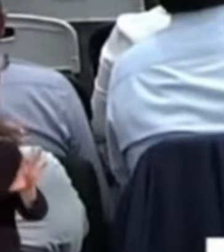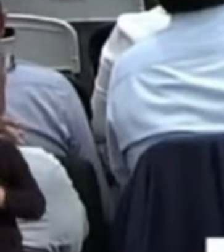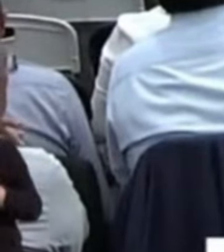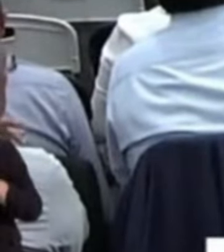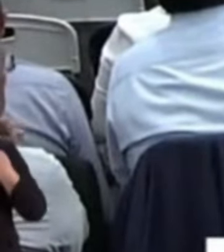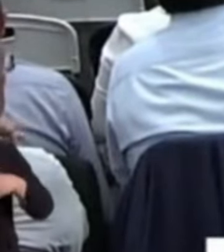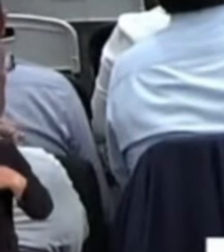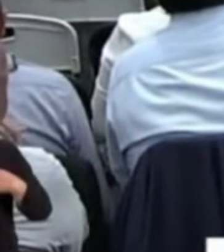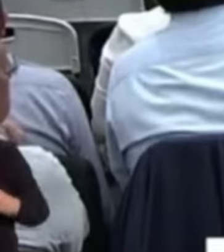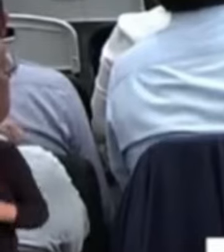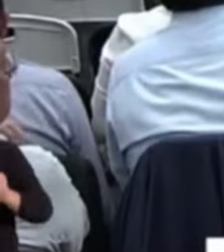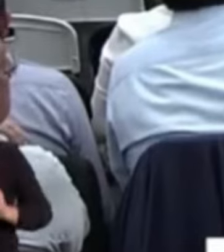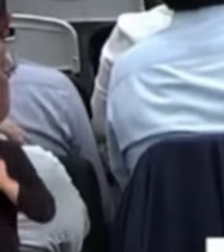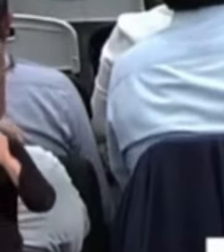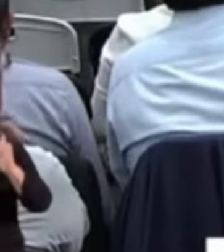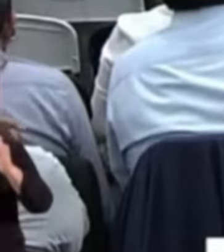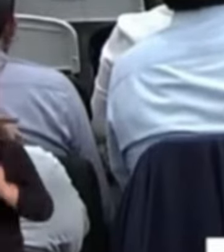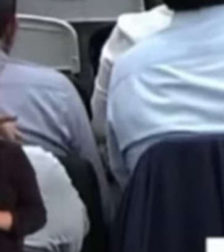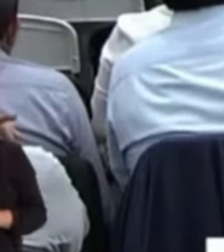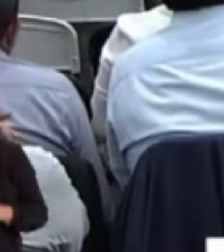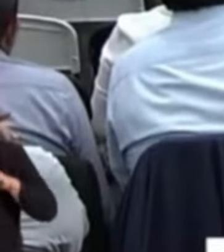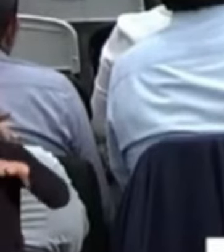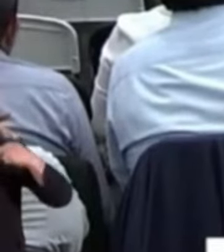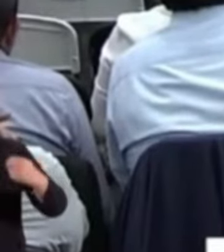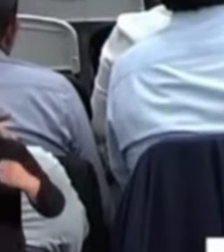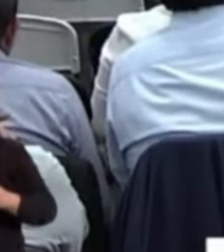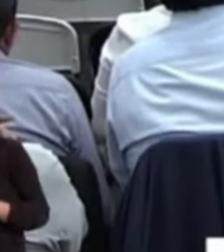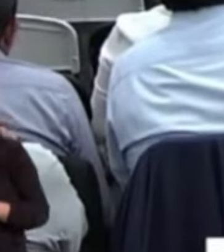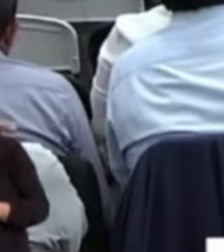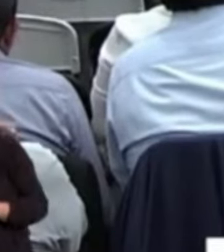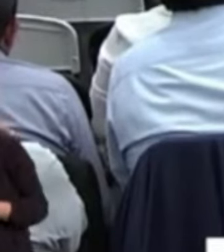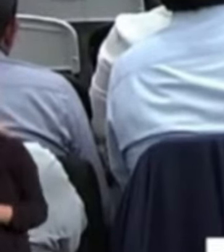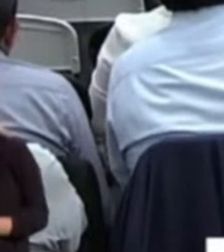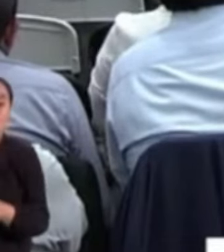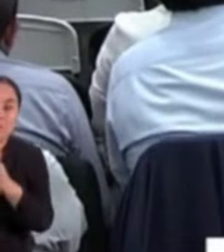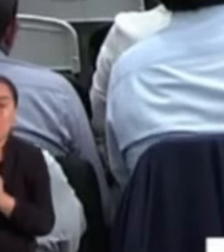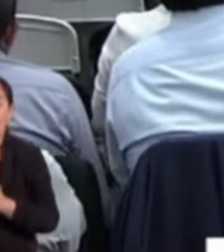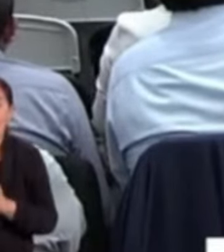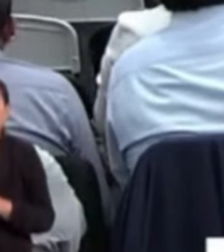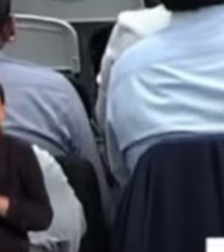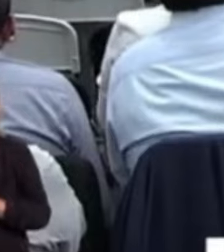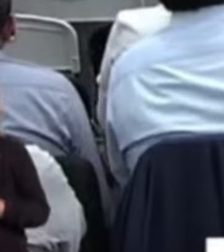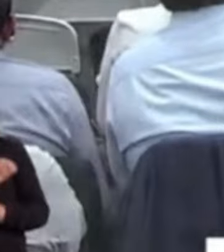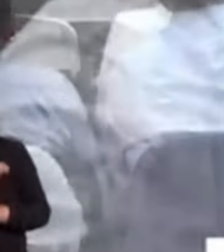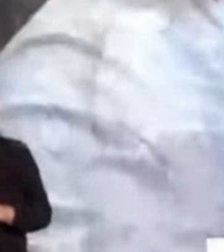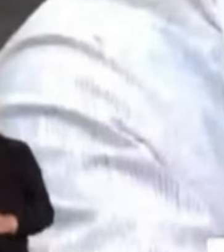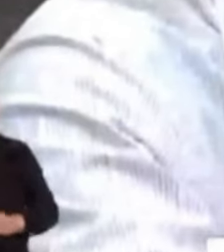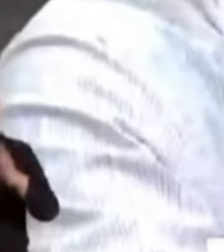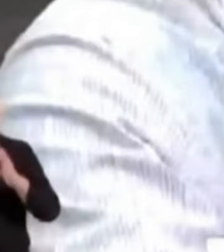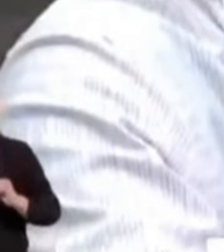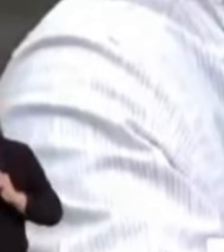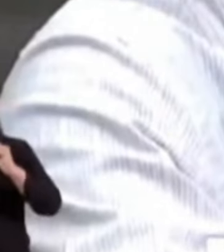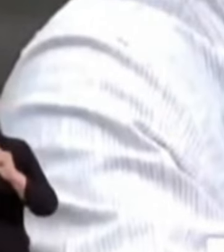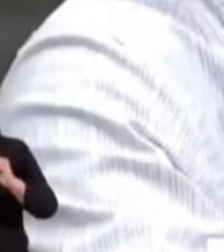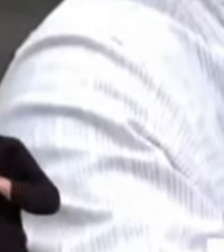de la Suprema Corte, de magistradas y magistrados de circuito, juezas y jueces de distrito, las magistradas y magistrados